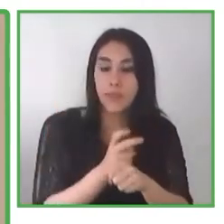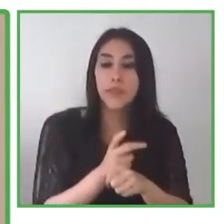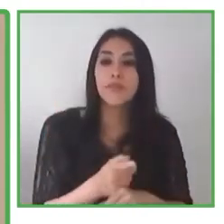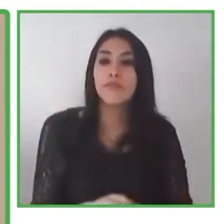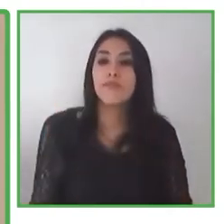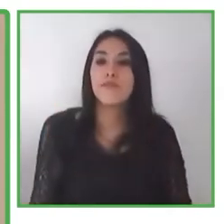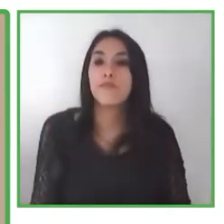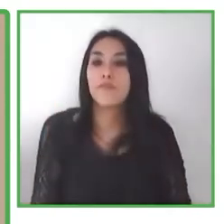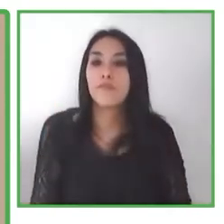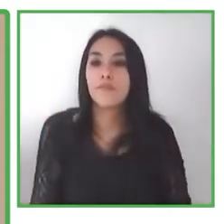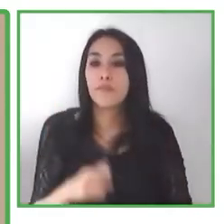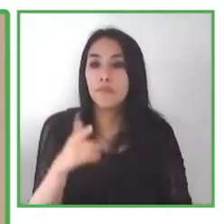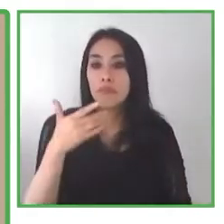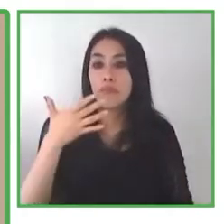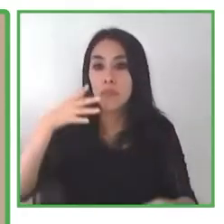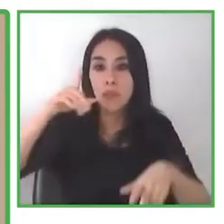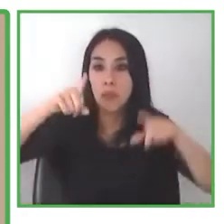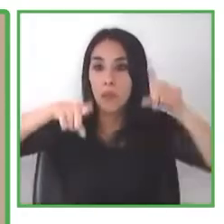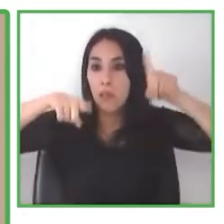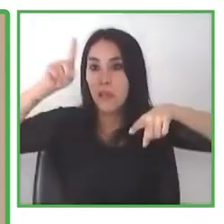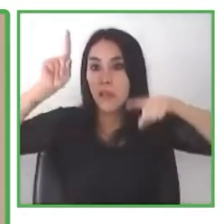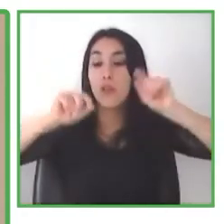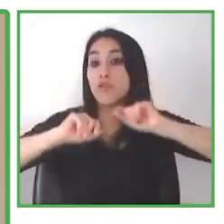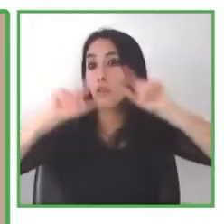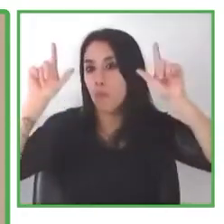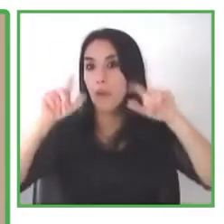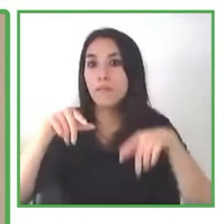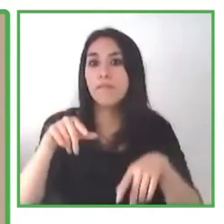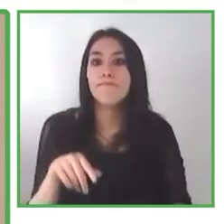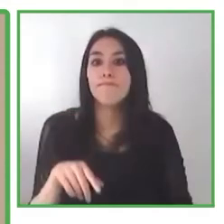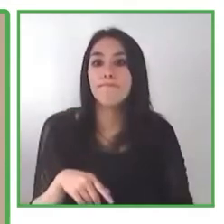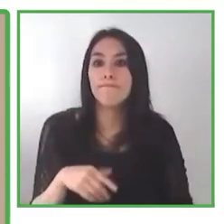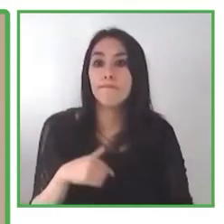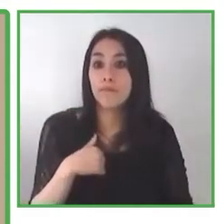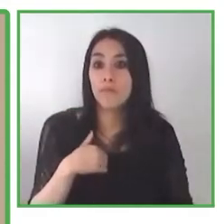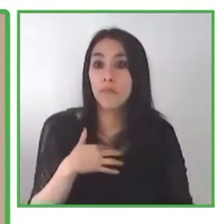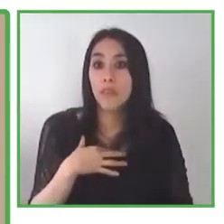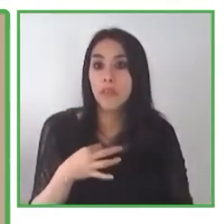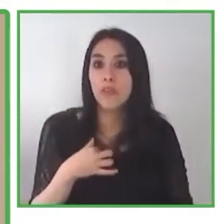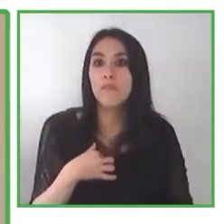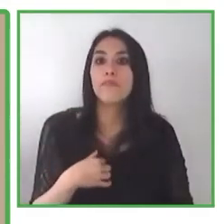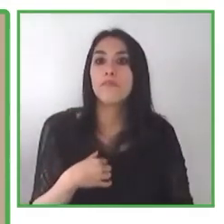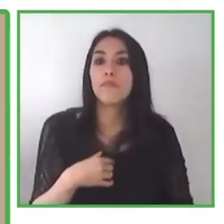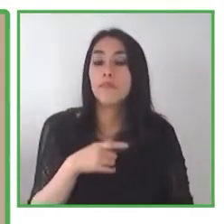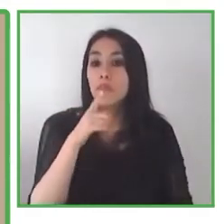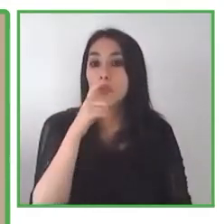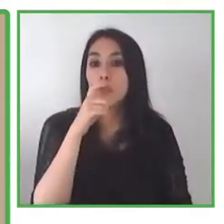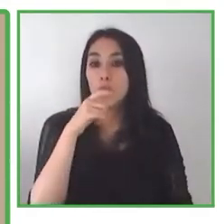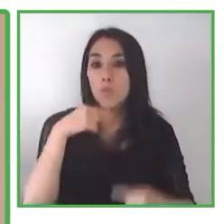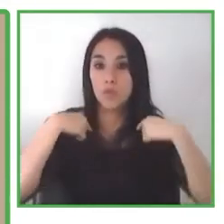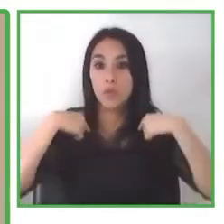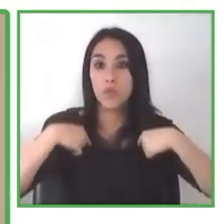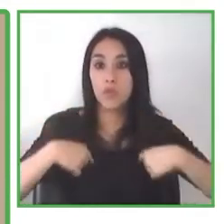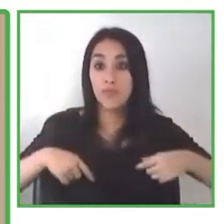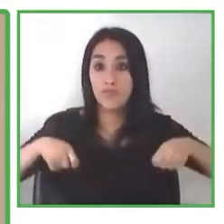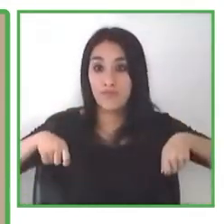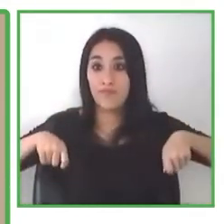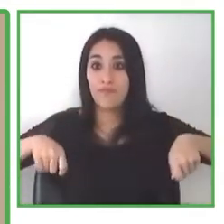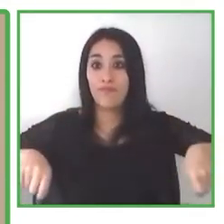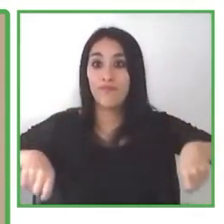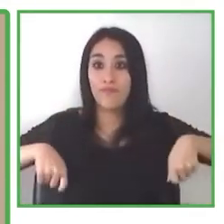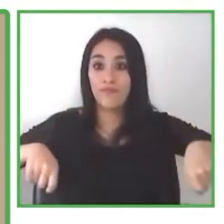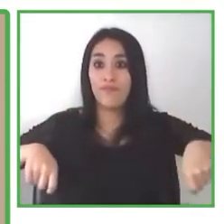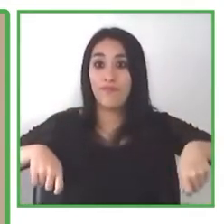hecho nosotros, me incluyo a mí misma, teniendo una discapacidad, nosotros estamos lidiando a veces